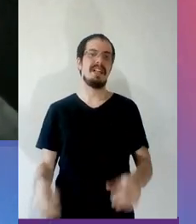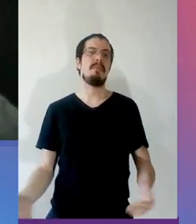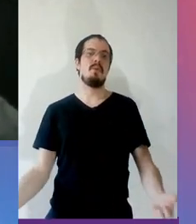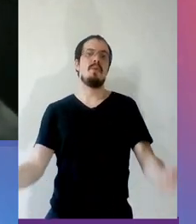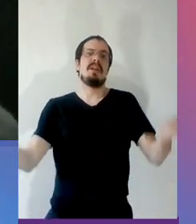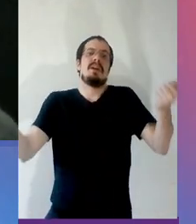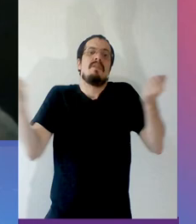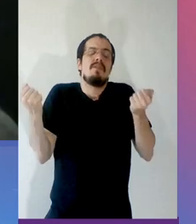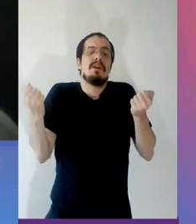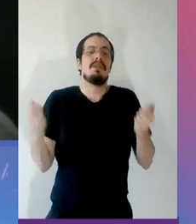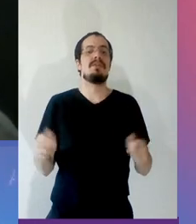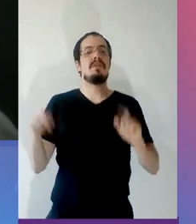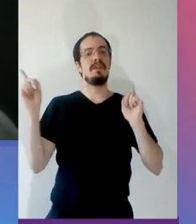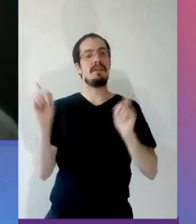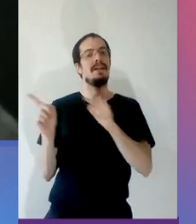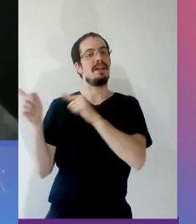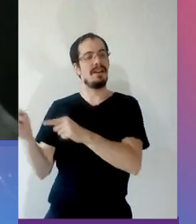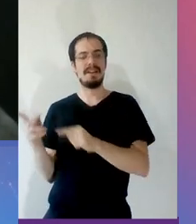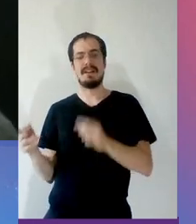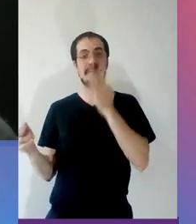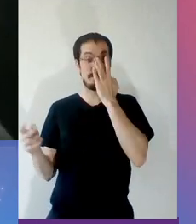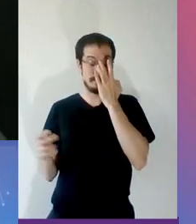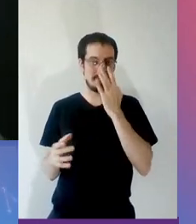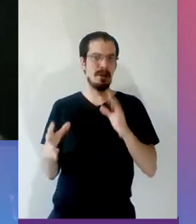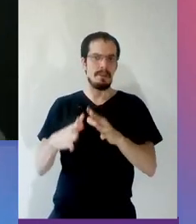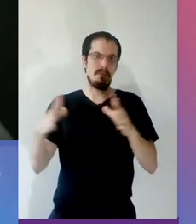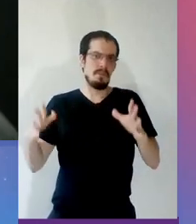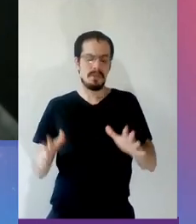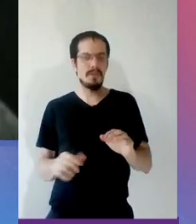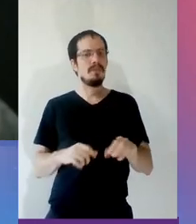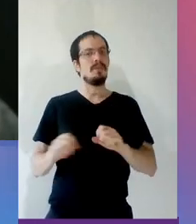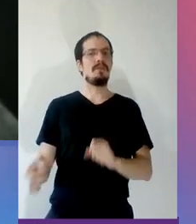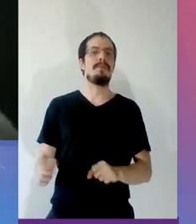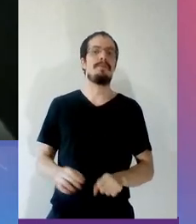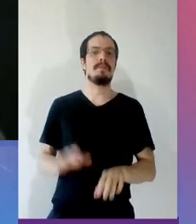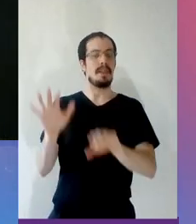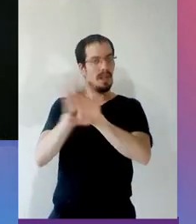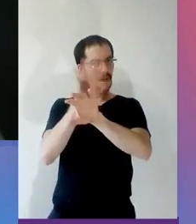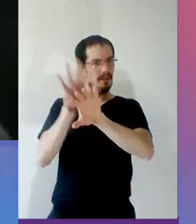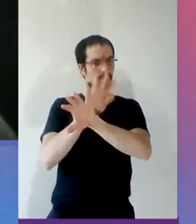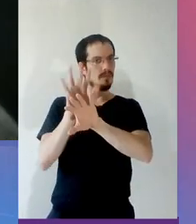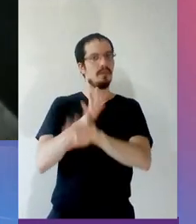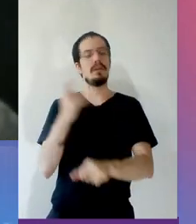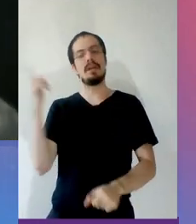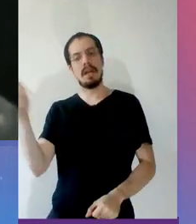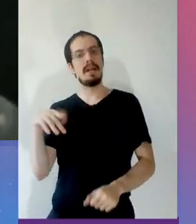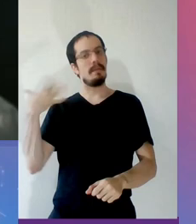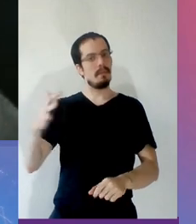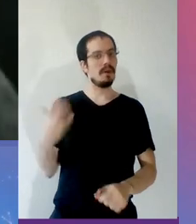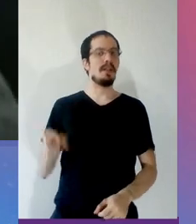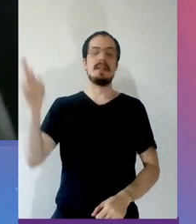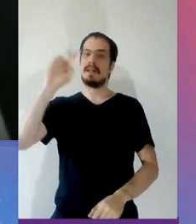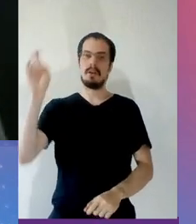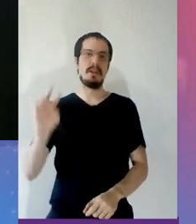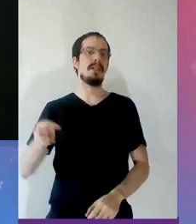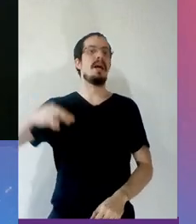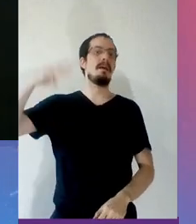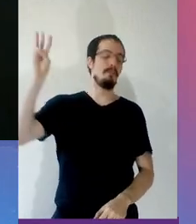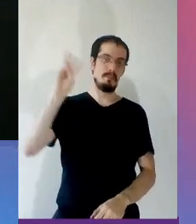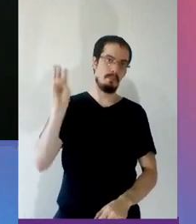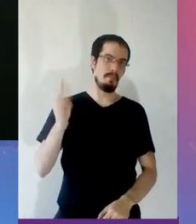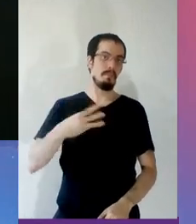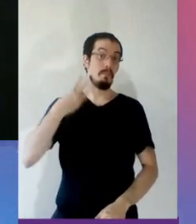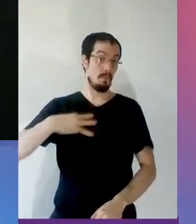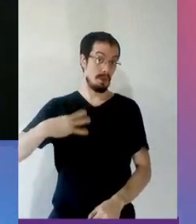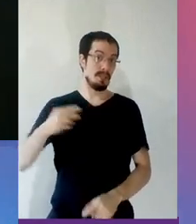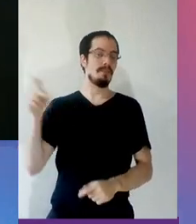sectores. Creo que ahí el nivel local, el municipio, por supuesto que es fundamental y es lo más fundamental, porque ahí es donde la gente vive, donde